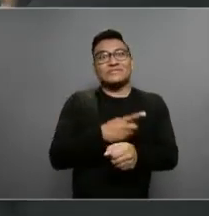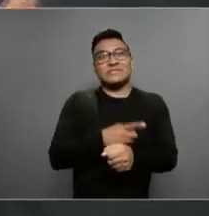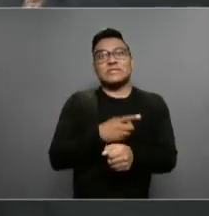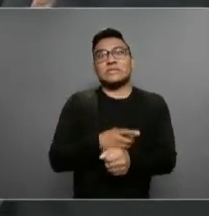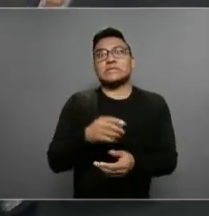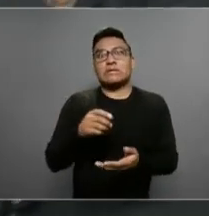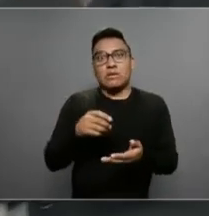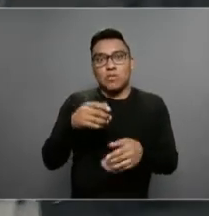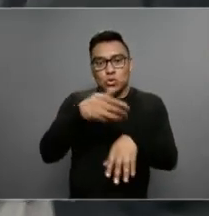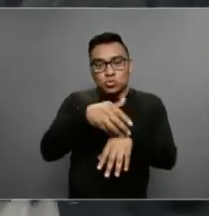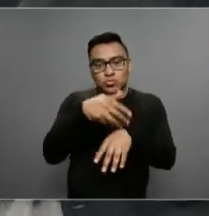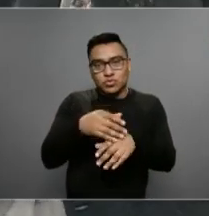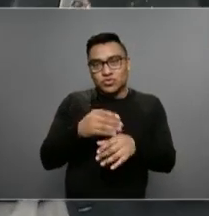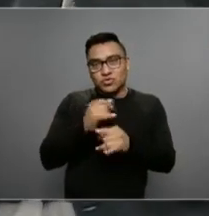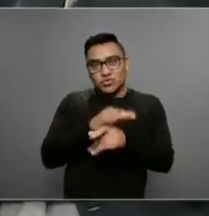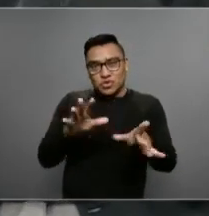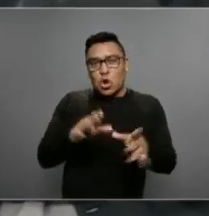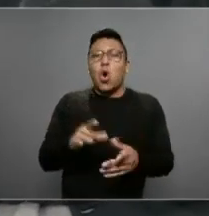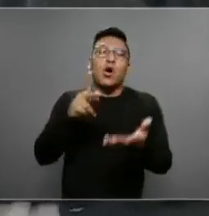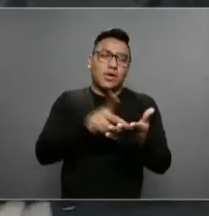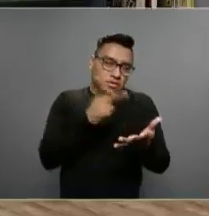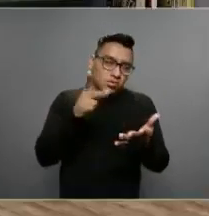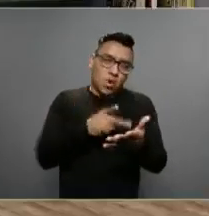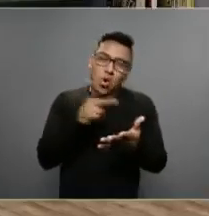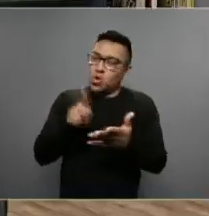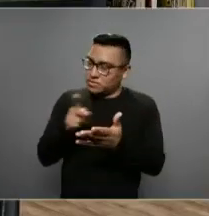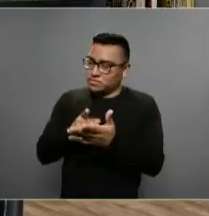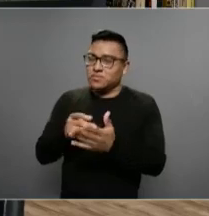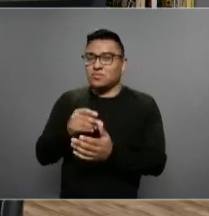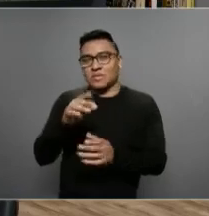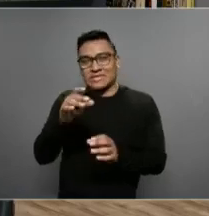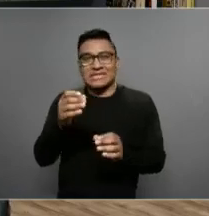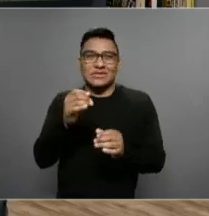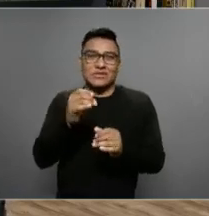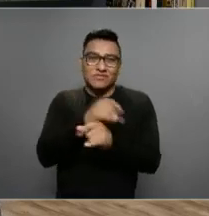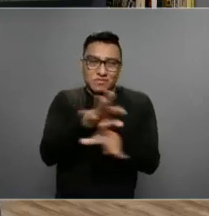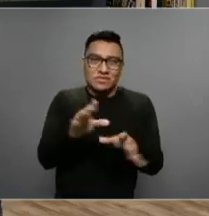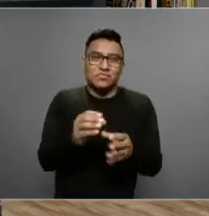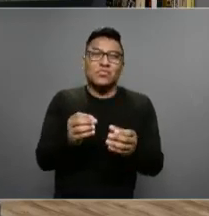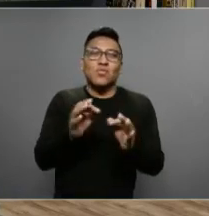A ver, otra vez esos previo. datos porque creo que son fundamentales.